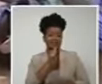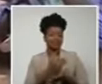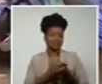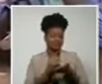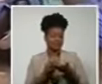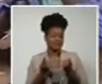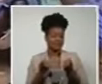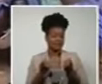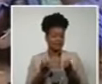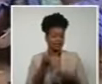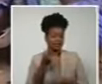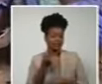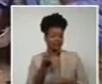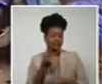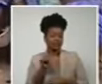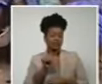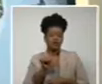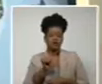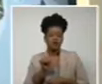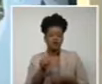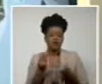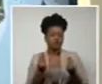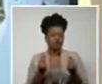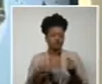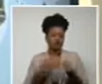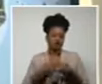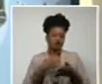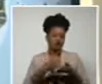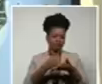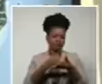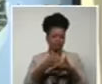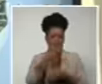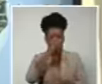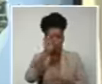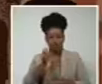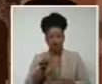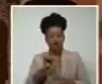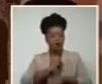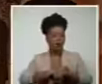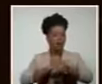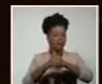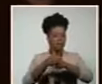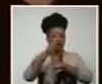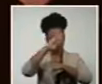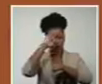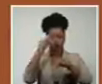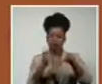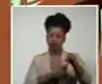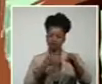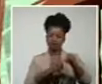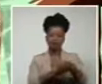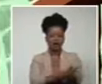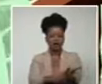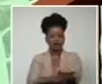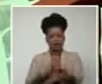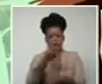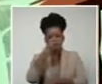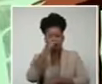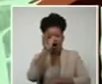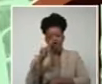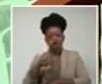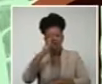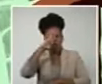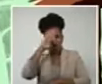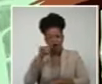tamaño no cubre lo mucho que se le debe a África. También por los hermanos resiste Cuba. Sangre africana recorre las venas del caimán,